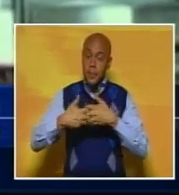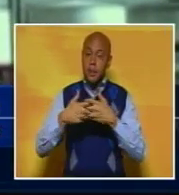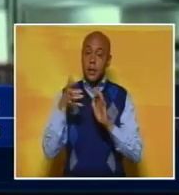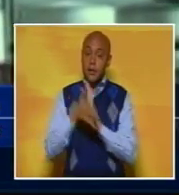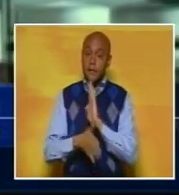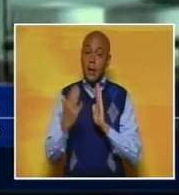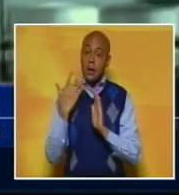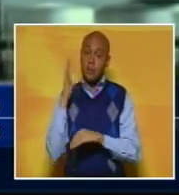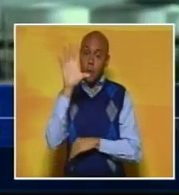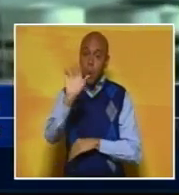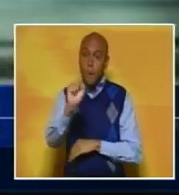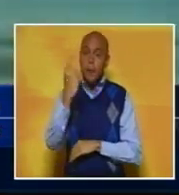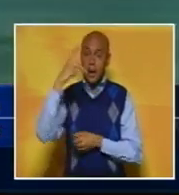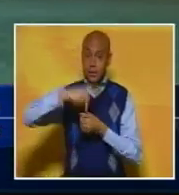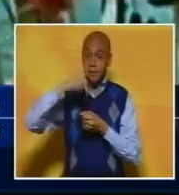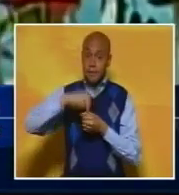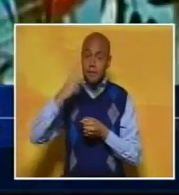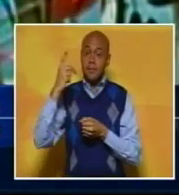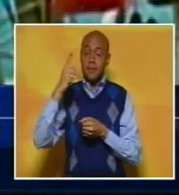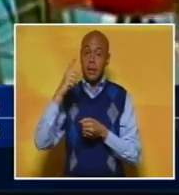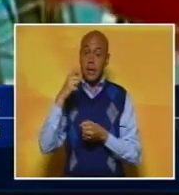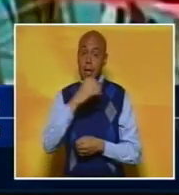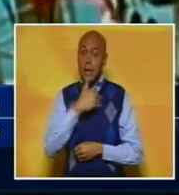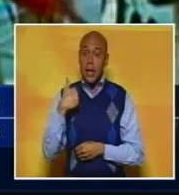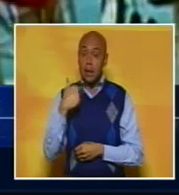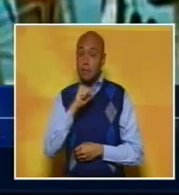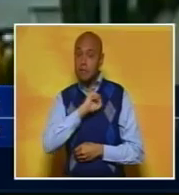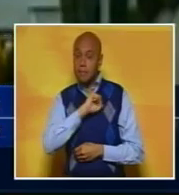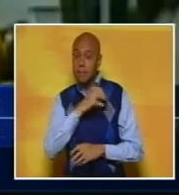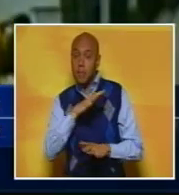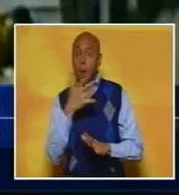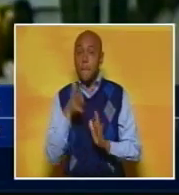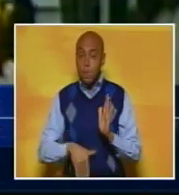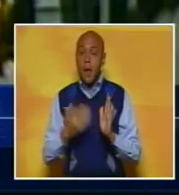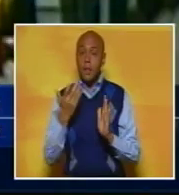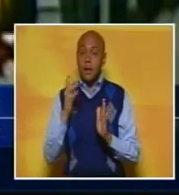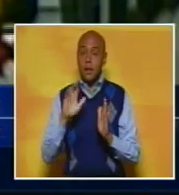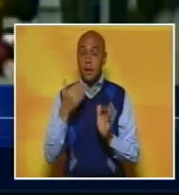sus compras de crudo venezolano por temor a sanciones que bloqueen